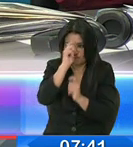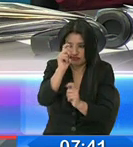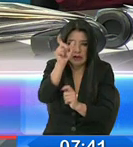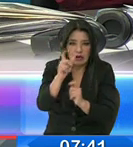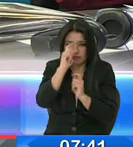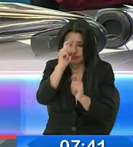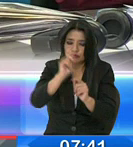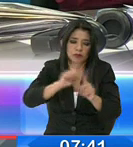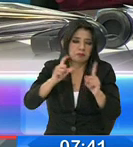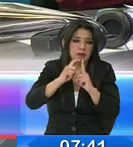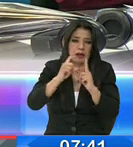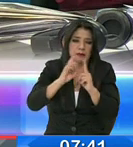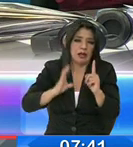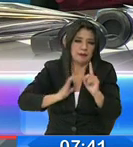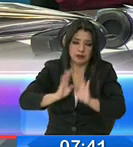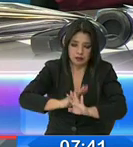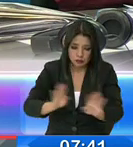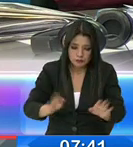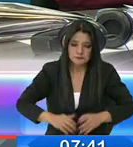necesariamente